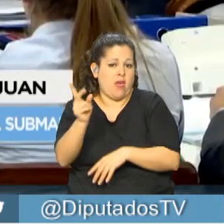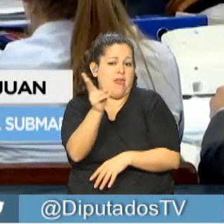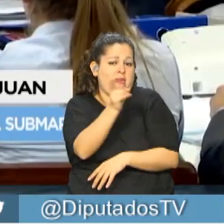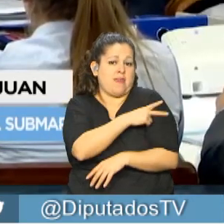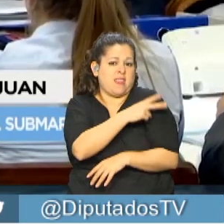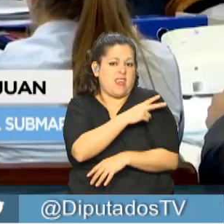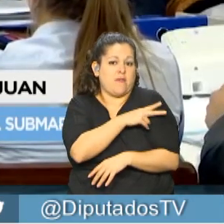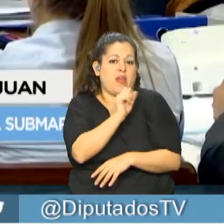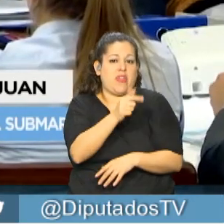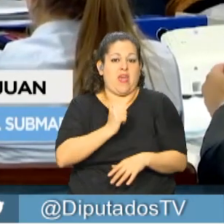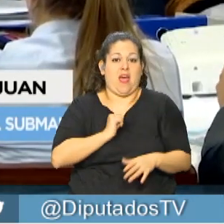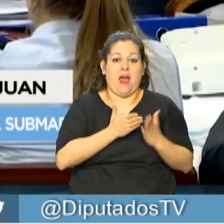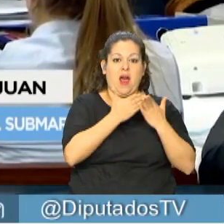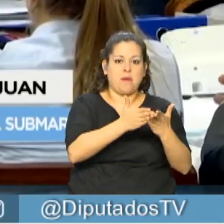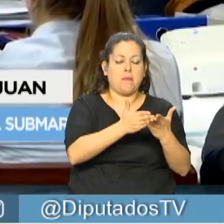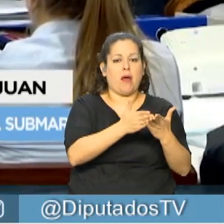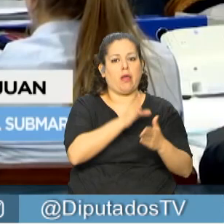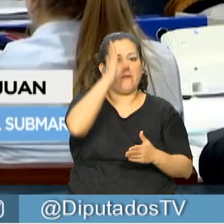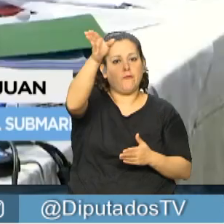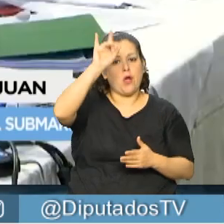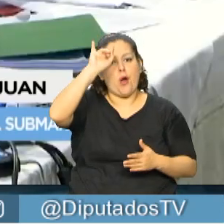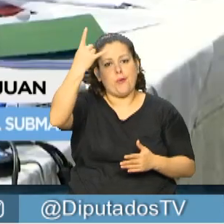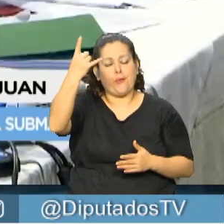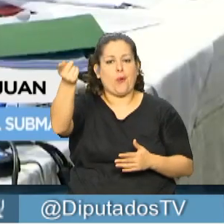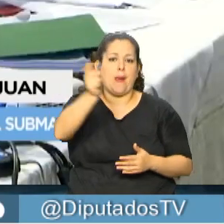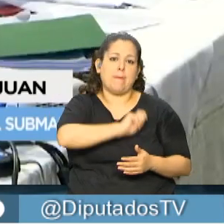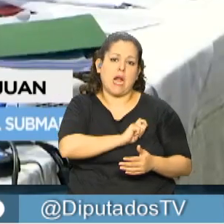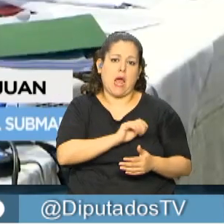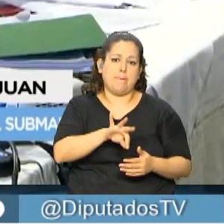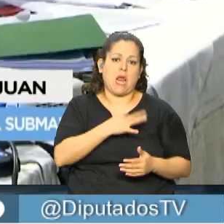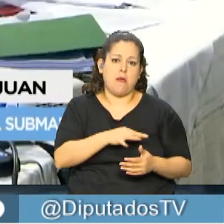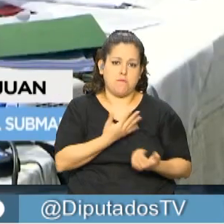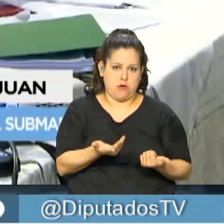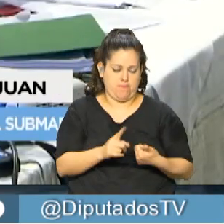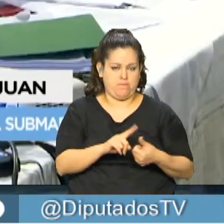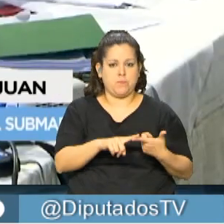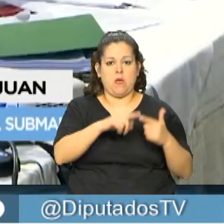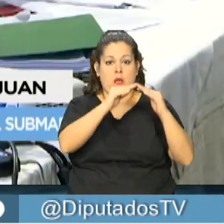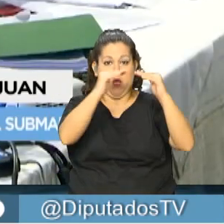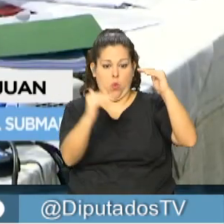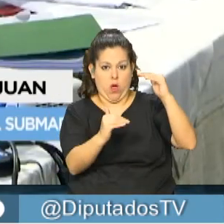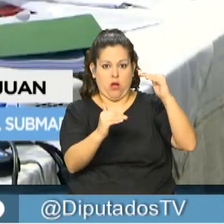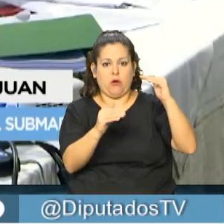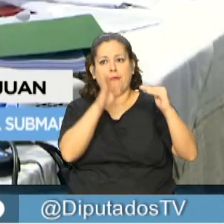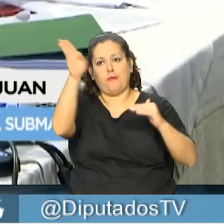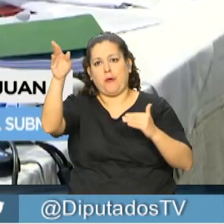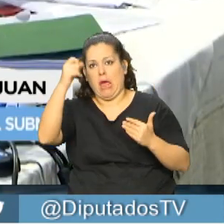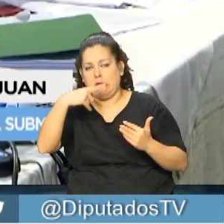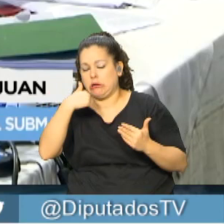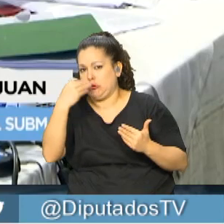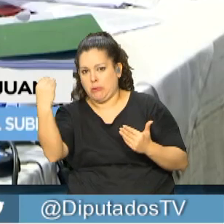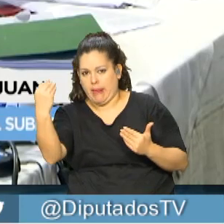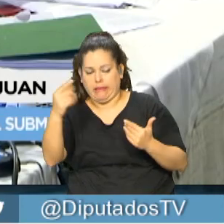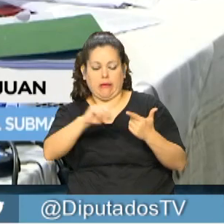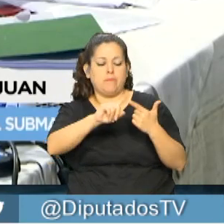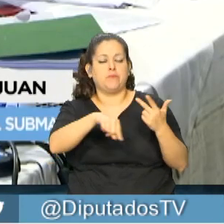un premio en Uruguay, el que venía abajo estaba en el Chaco haciendo no sé qué,